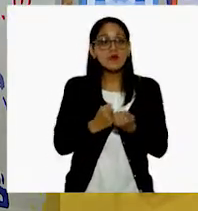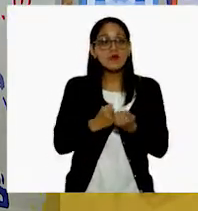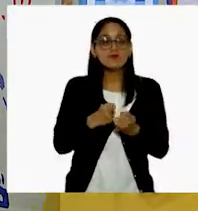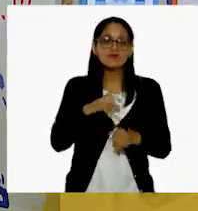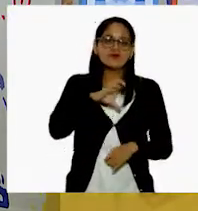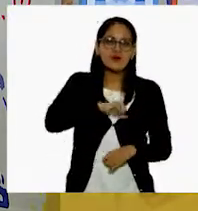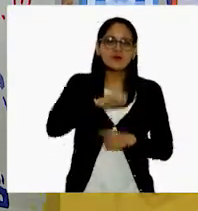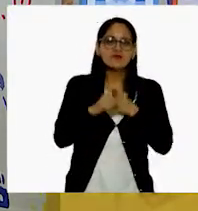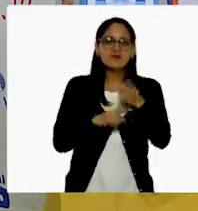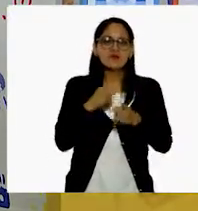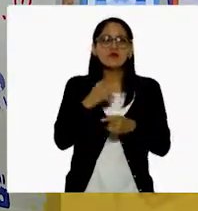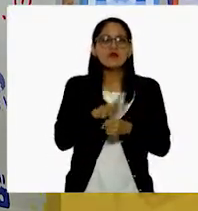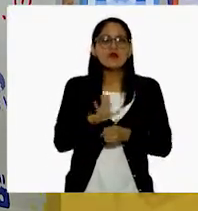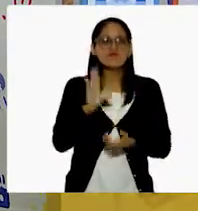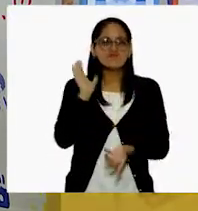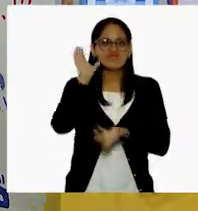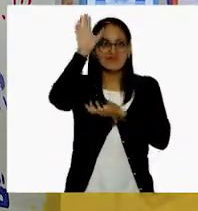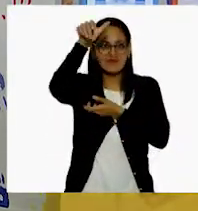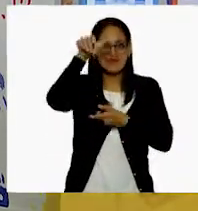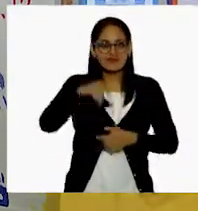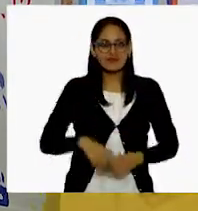¡Qué increíble, ¿no?